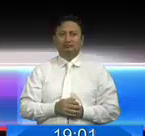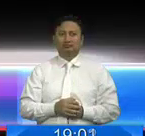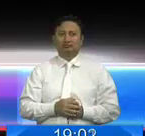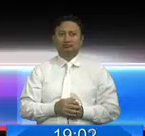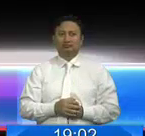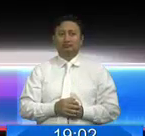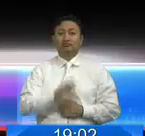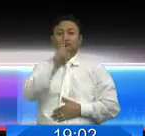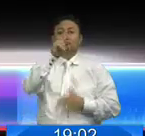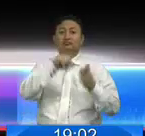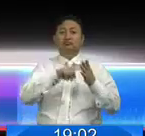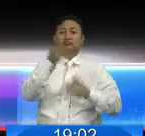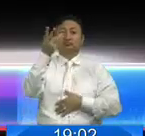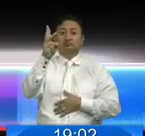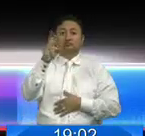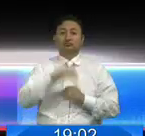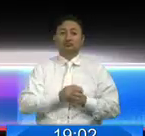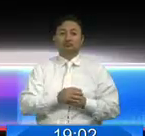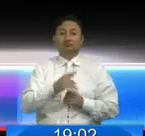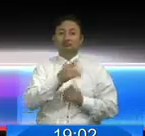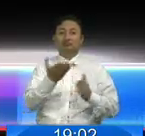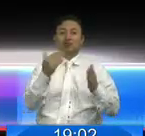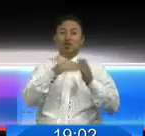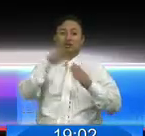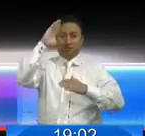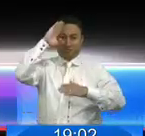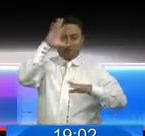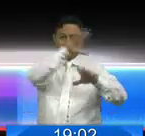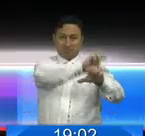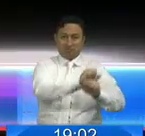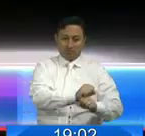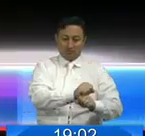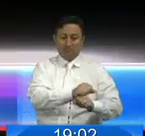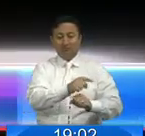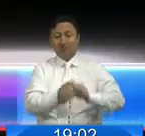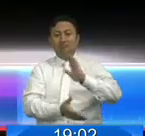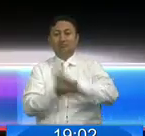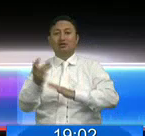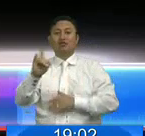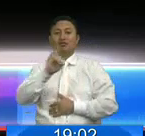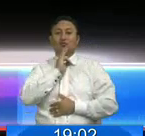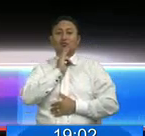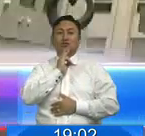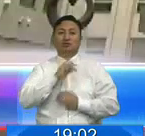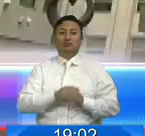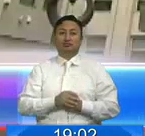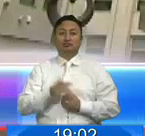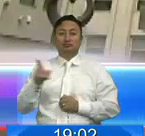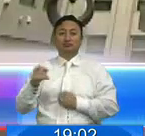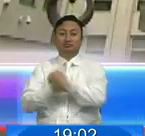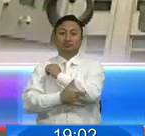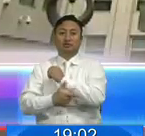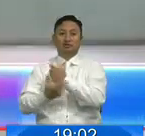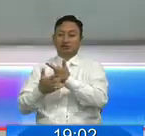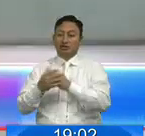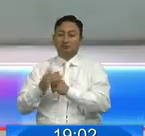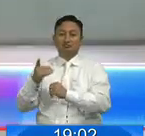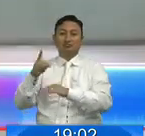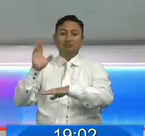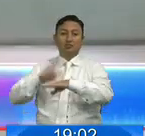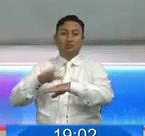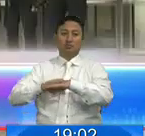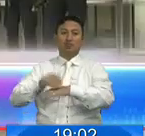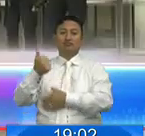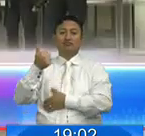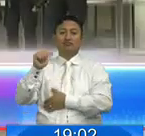En el 2016, Guzmán fue recapturado, posteriormente extraditado a Estados Unidos, país que lo declaró culpable de